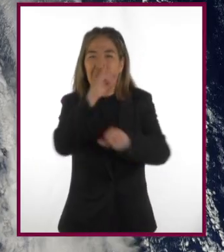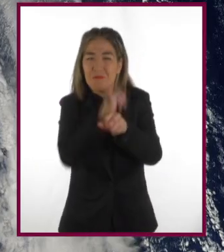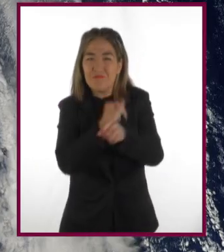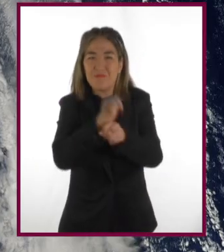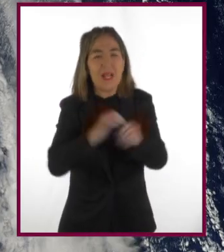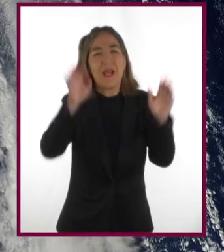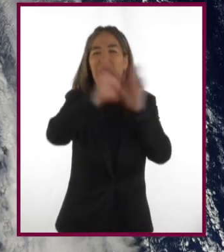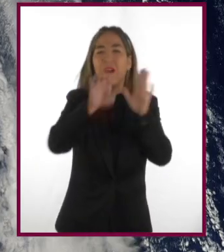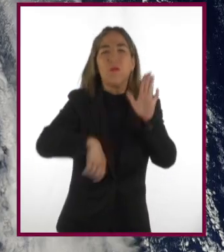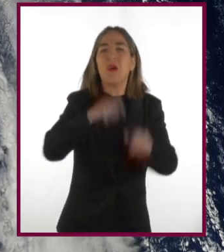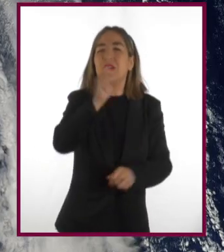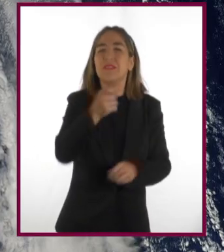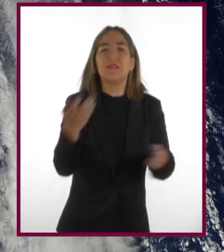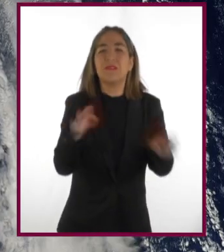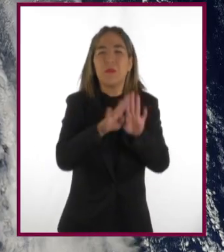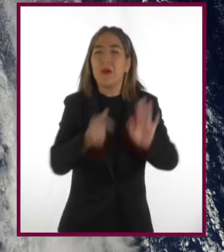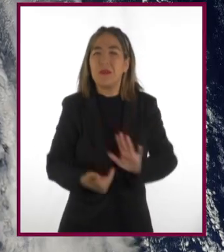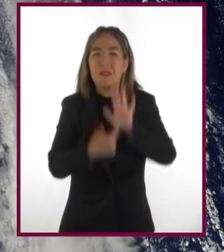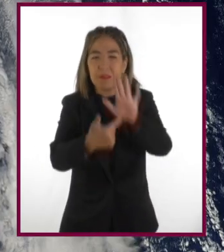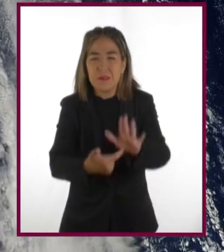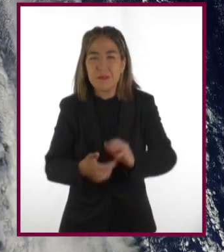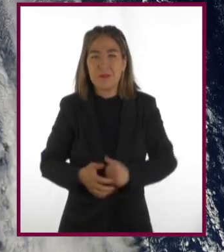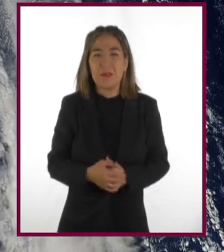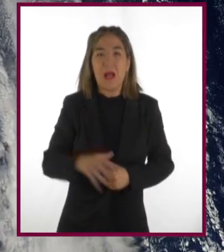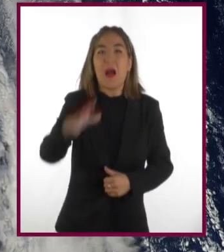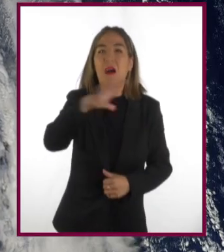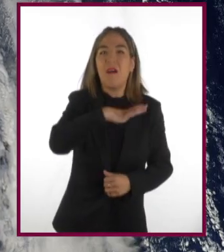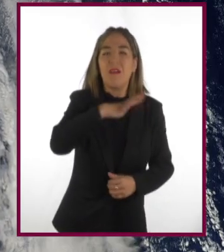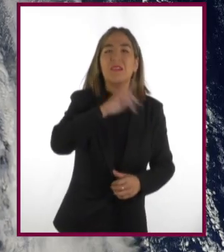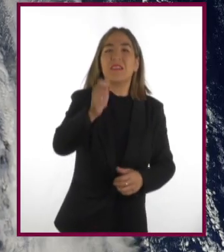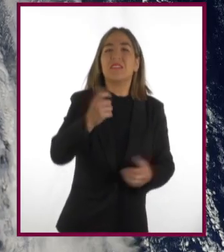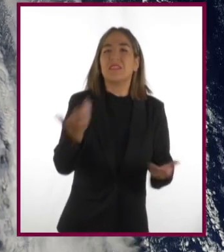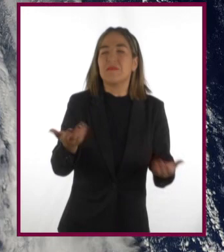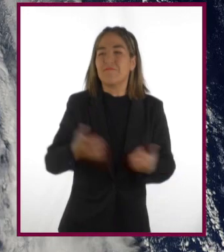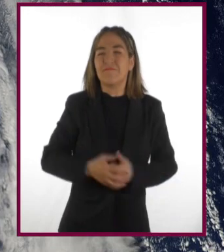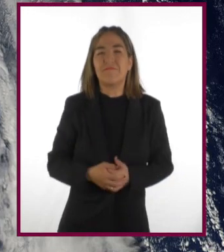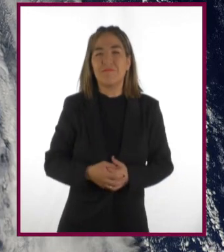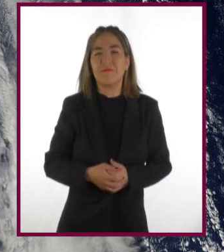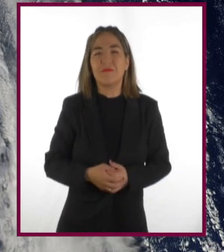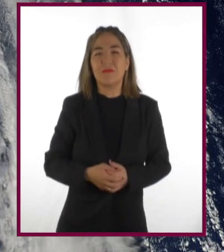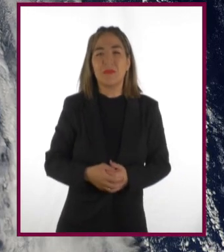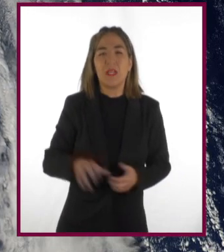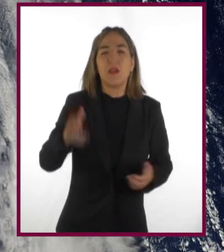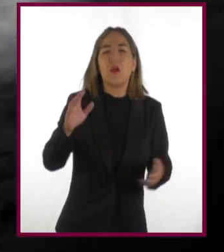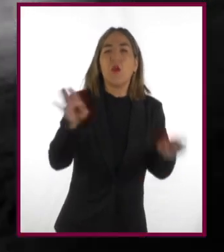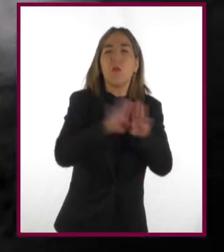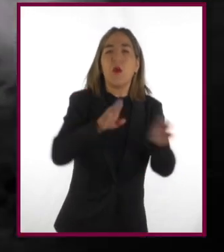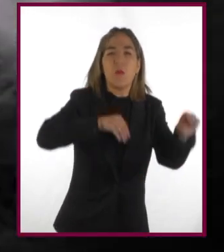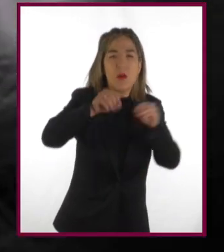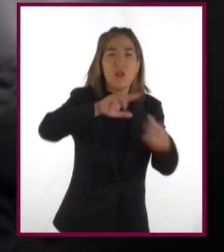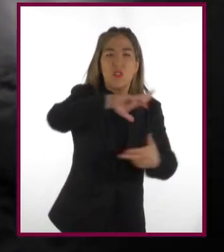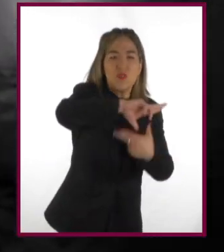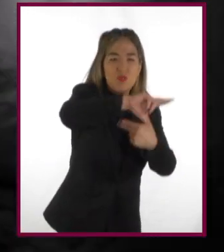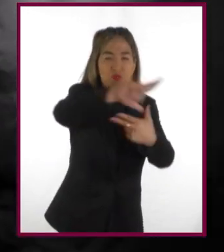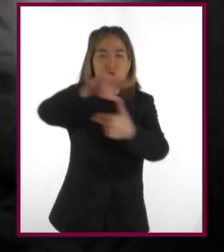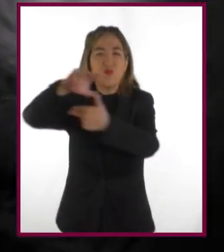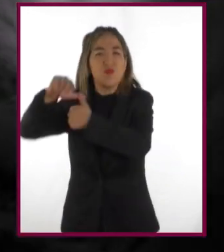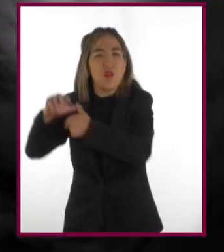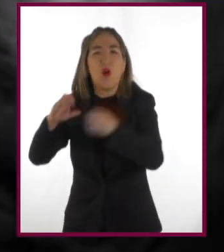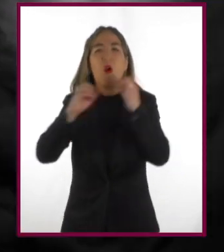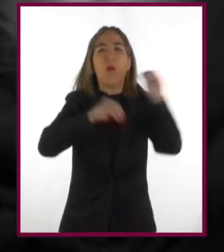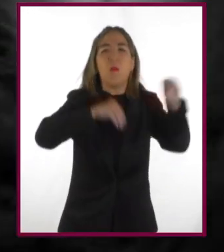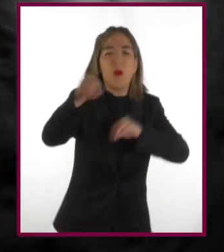observador. Esta irregularidad se manifiesta en la aparición de fluctuaciones. Estas fluctuaciones de las